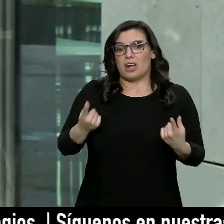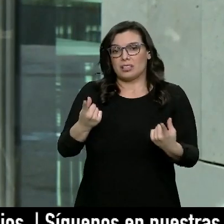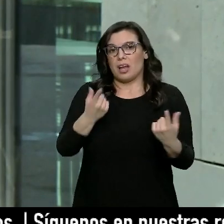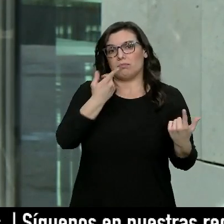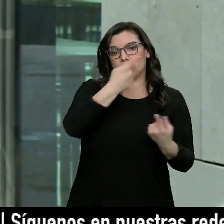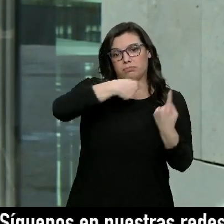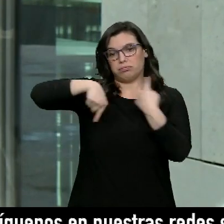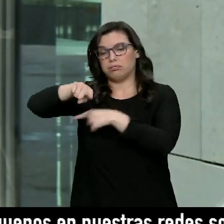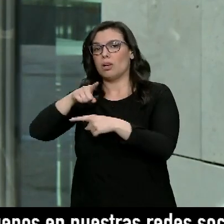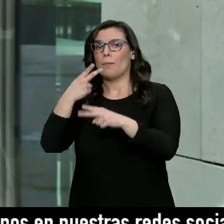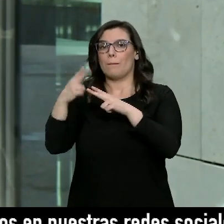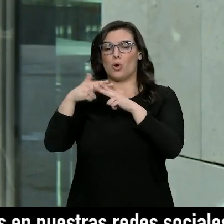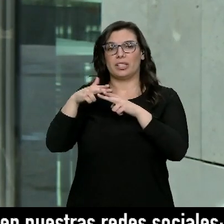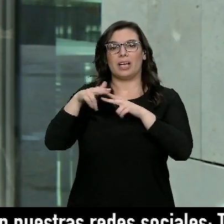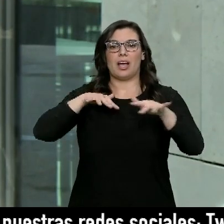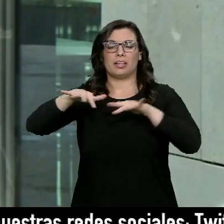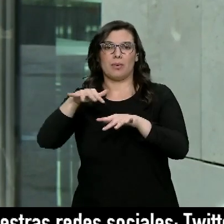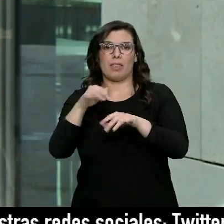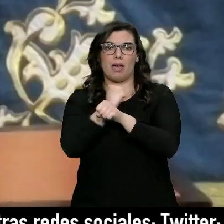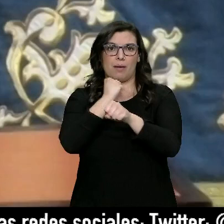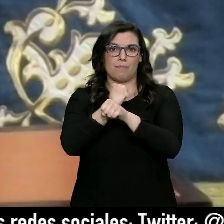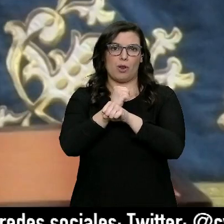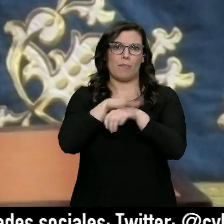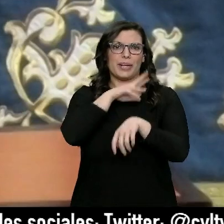de empleo, como estoy diciendo, mantener el empleo.